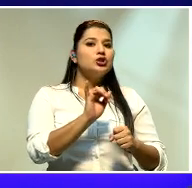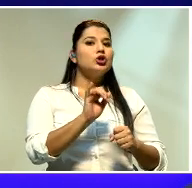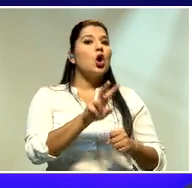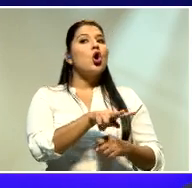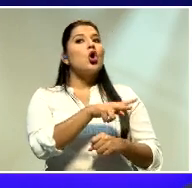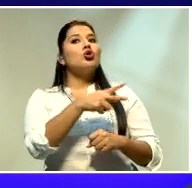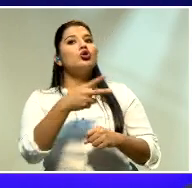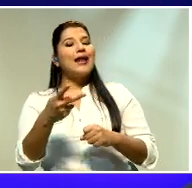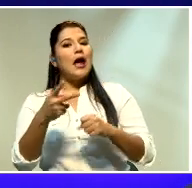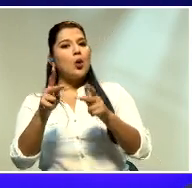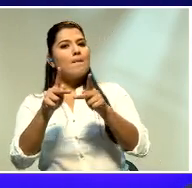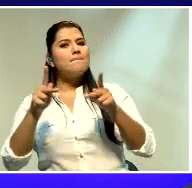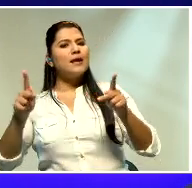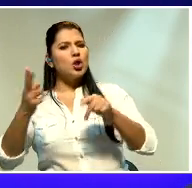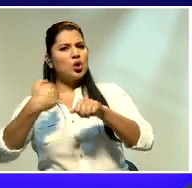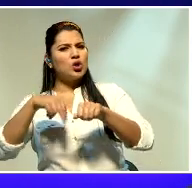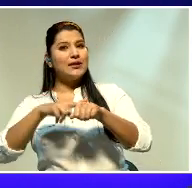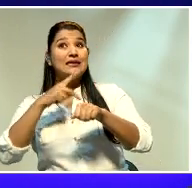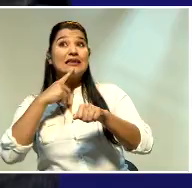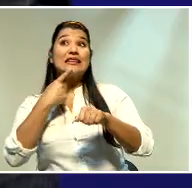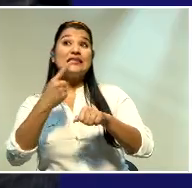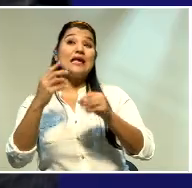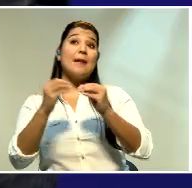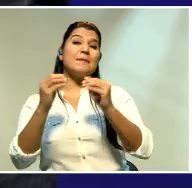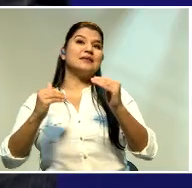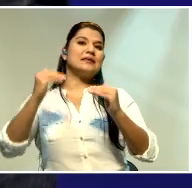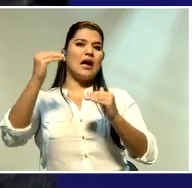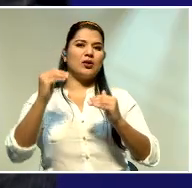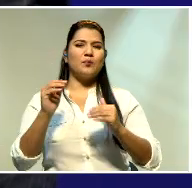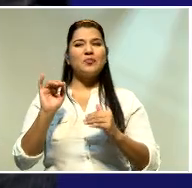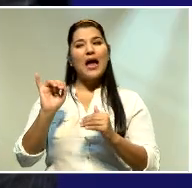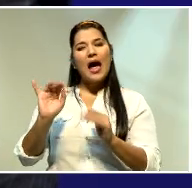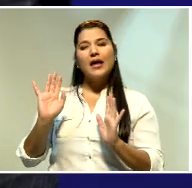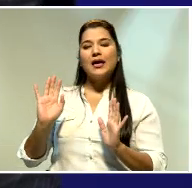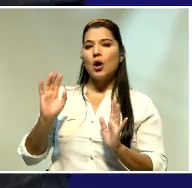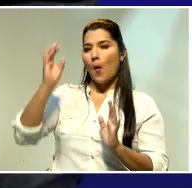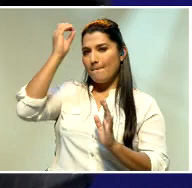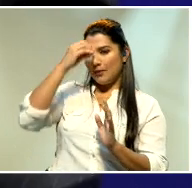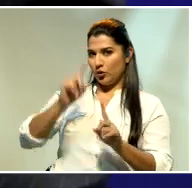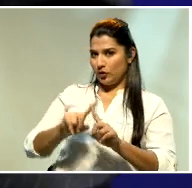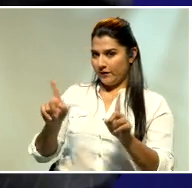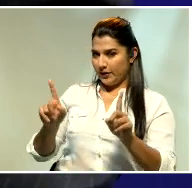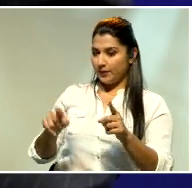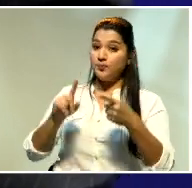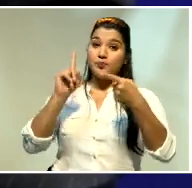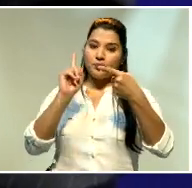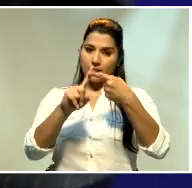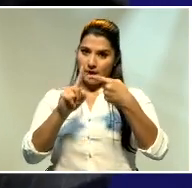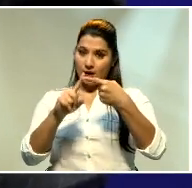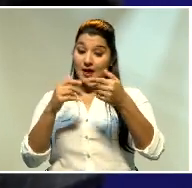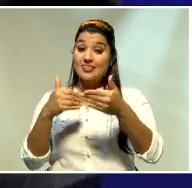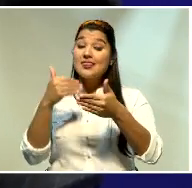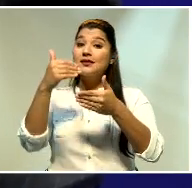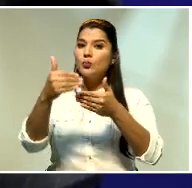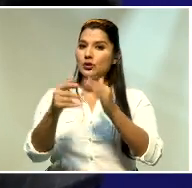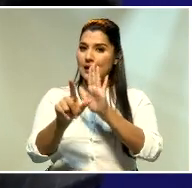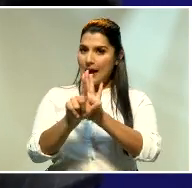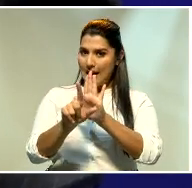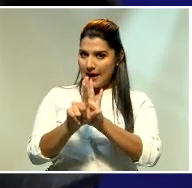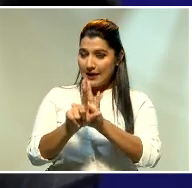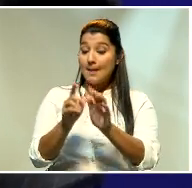medio nacional que decía que iba a ser el más alto. Ahí tenemos una discusión importante. Uno, después de la ley